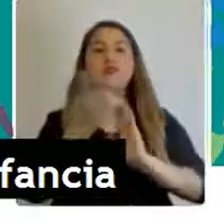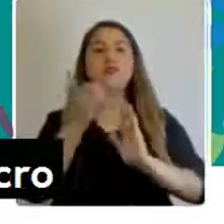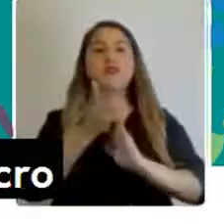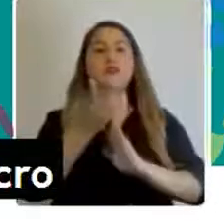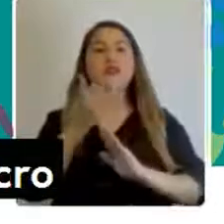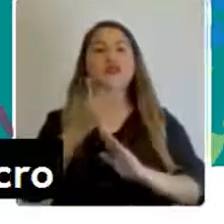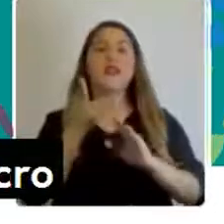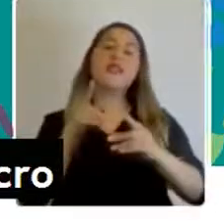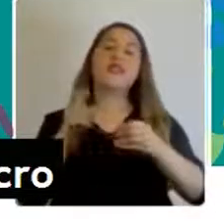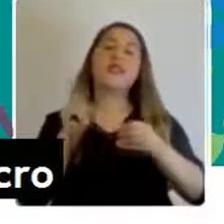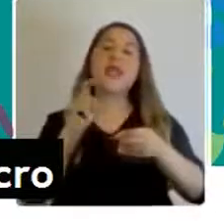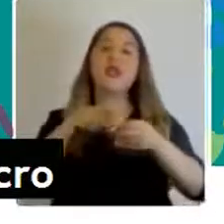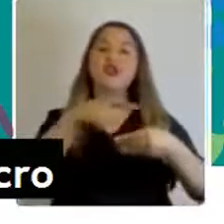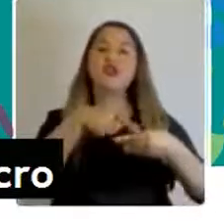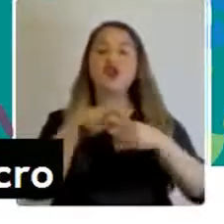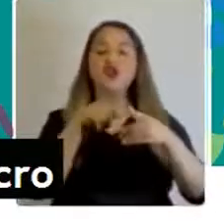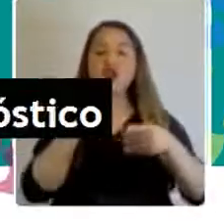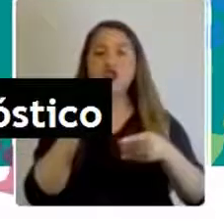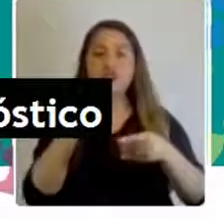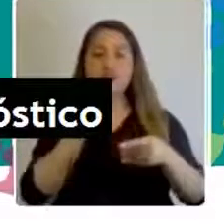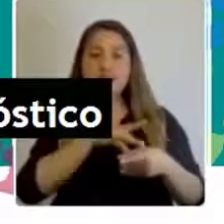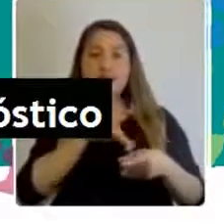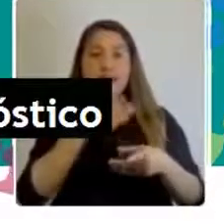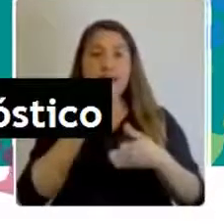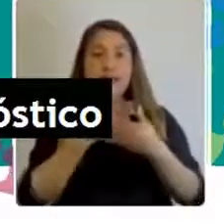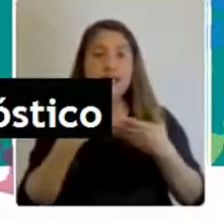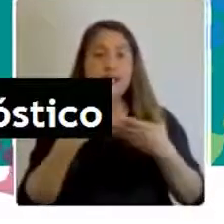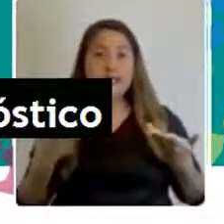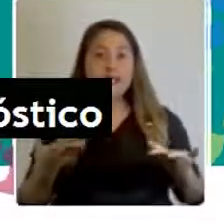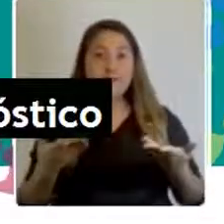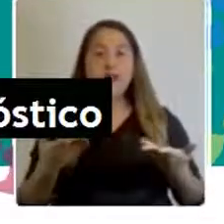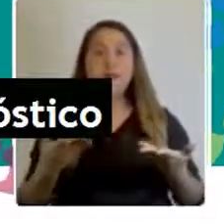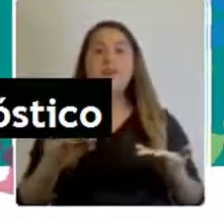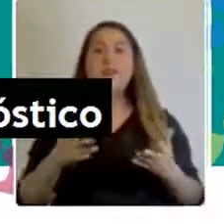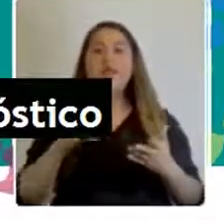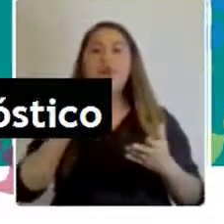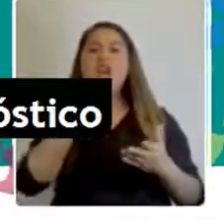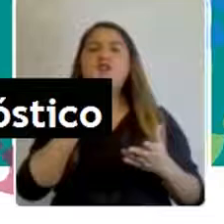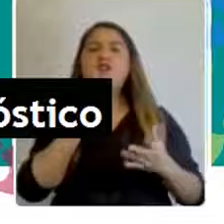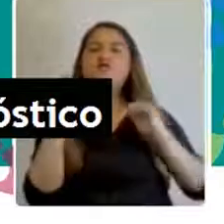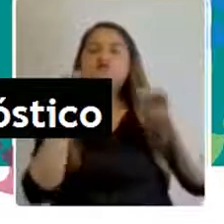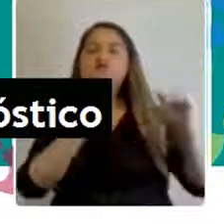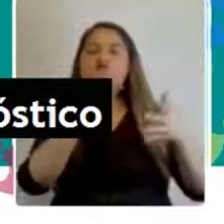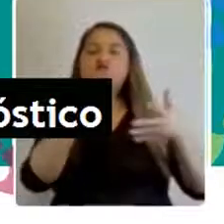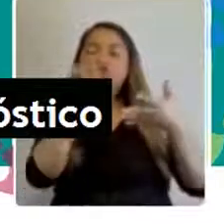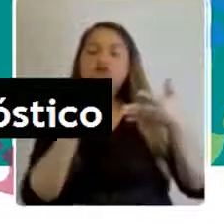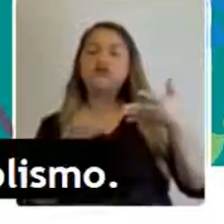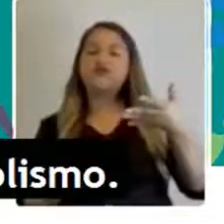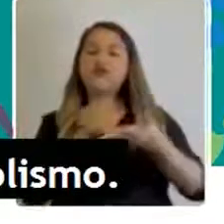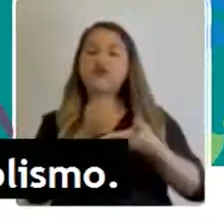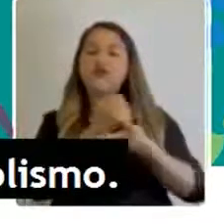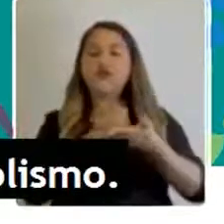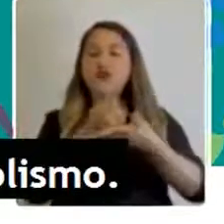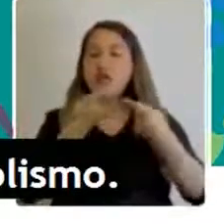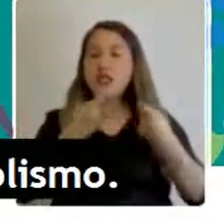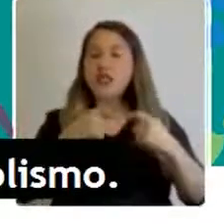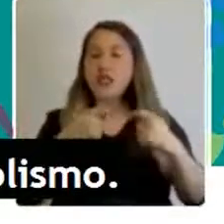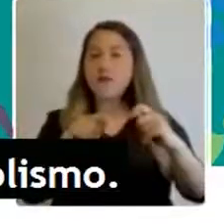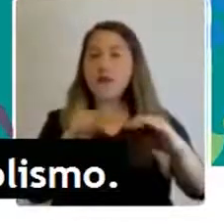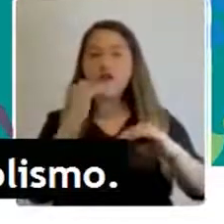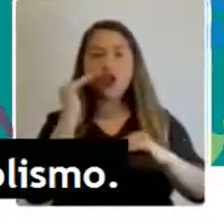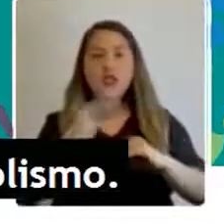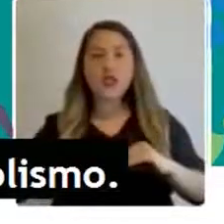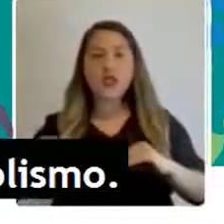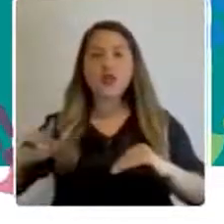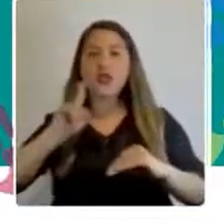Infancia, que es una corporación sin fines de lucro que tiene como objetivo apoyar el diagnóstico y el tratamiento de niños que presentan errores innatos